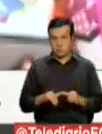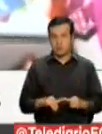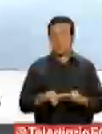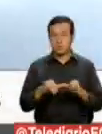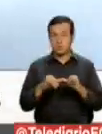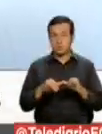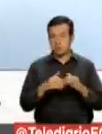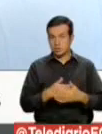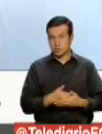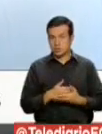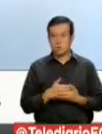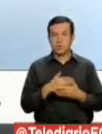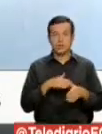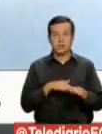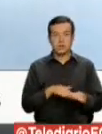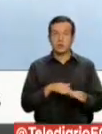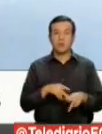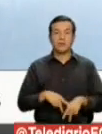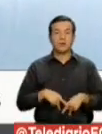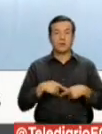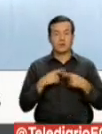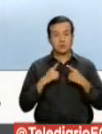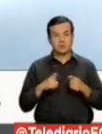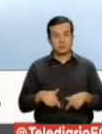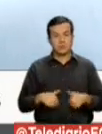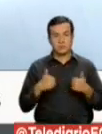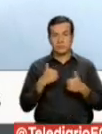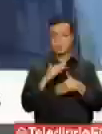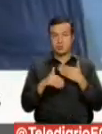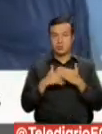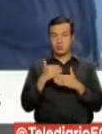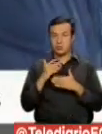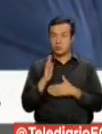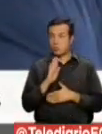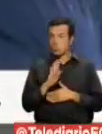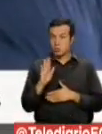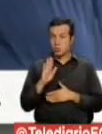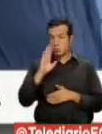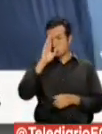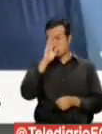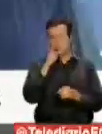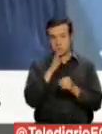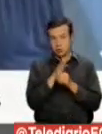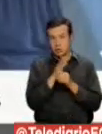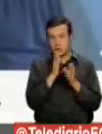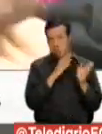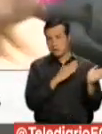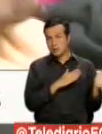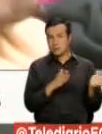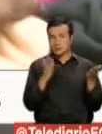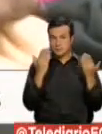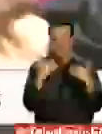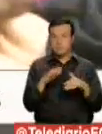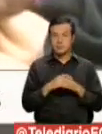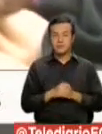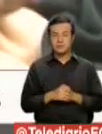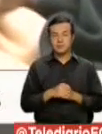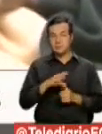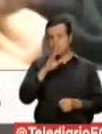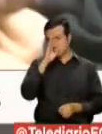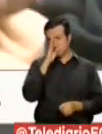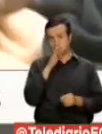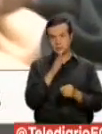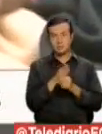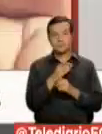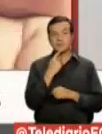del bebé. Garantizar una vida sana y promover el bienestar en todas las edades es la meta trazada por la cartera de Estado. De ahí que el objetivo